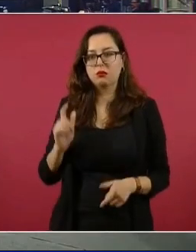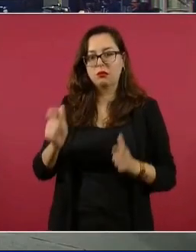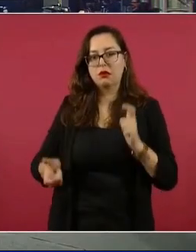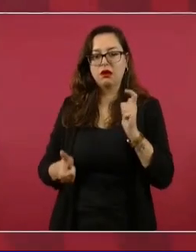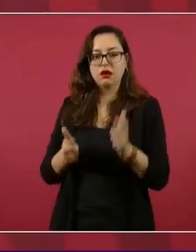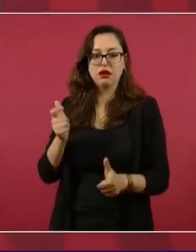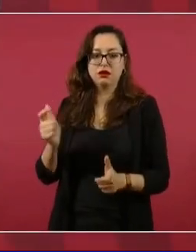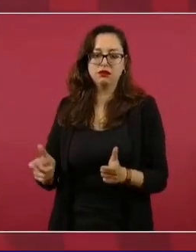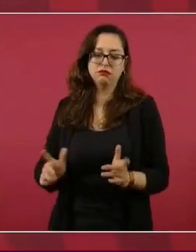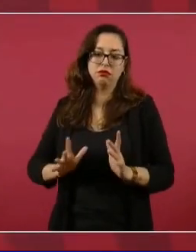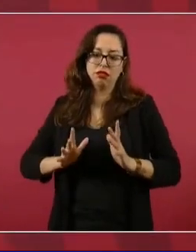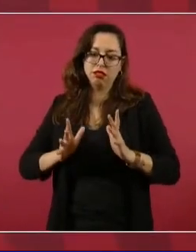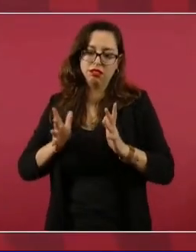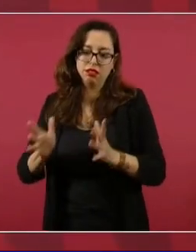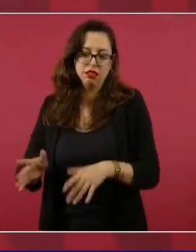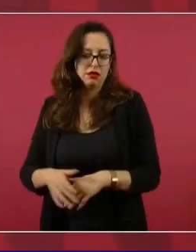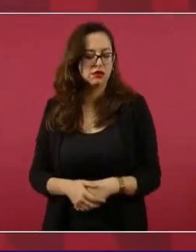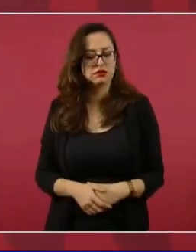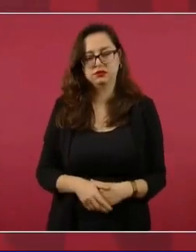Es como los gobiernos,